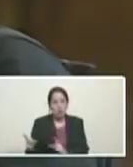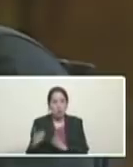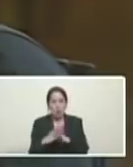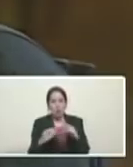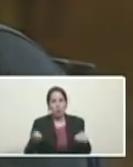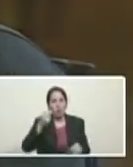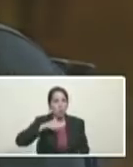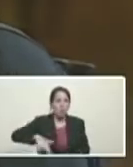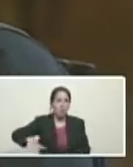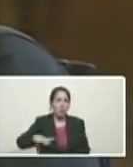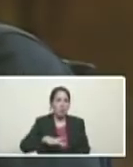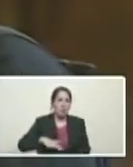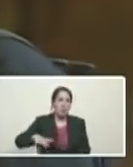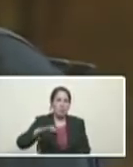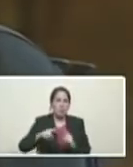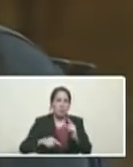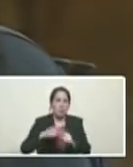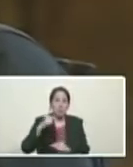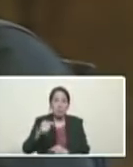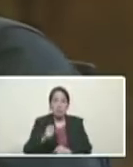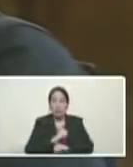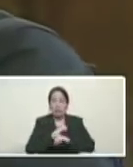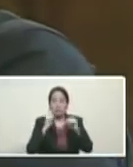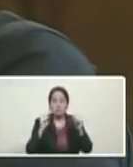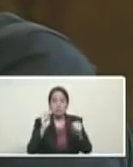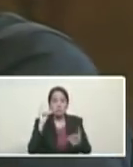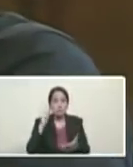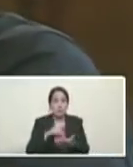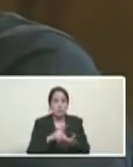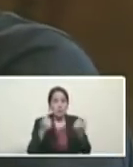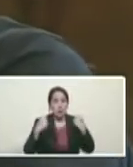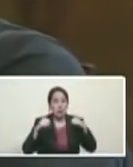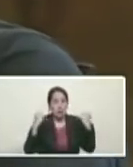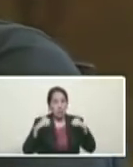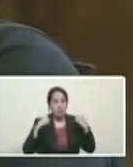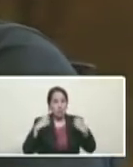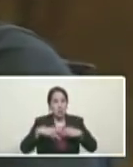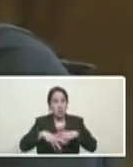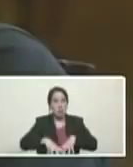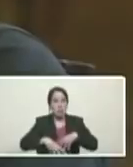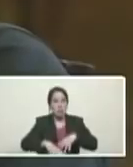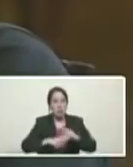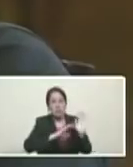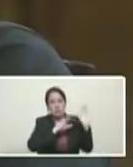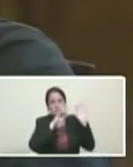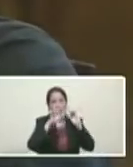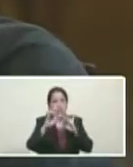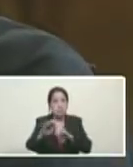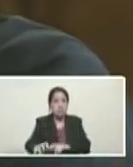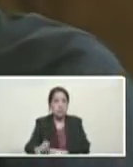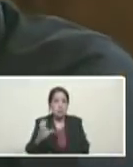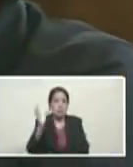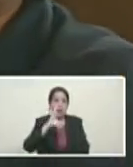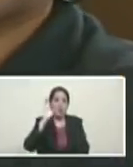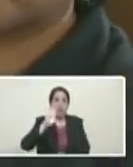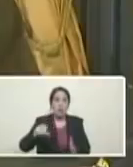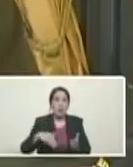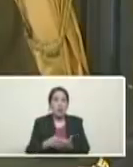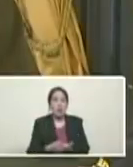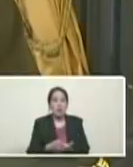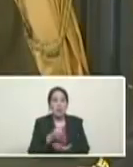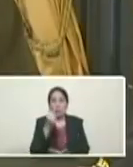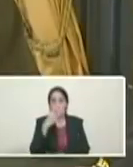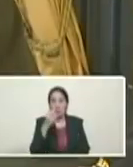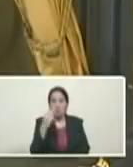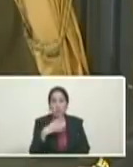el pueblo a mañana desde bien temprano acompañará el ejercicio en la karina rote con esta gran movilización de caracas hacia miraflores bueno